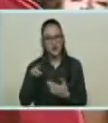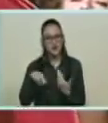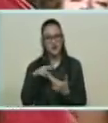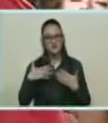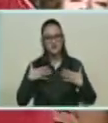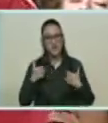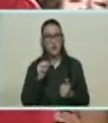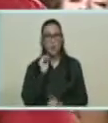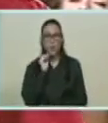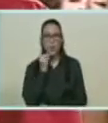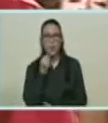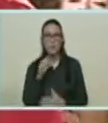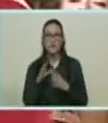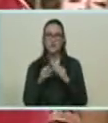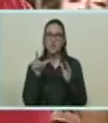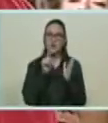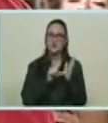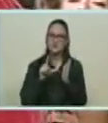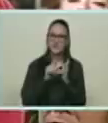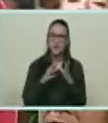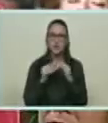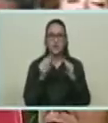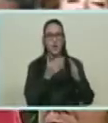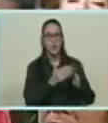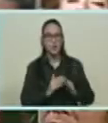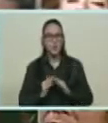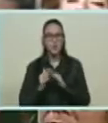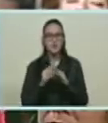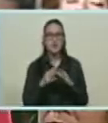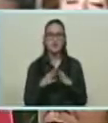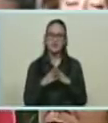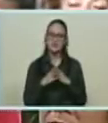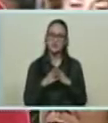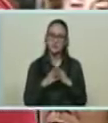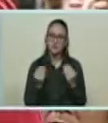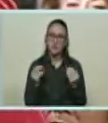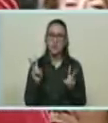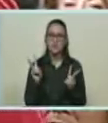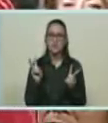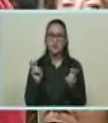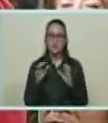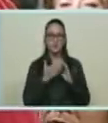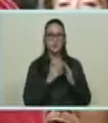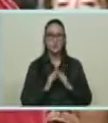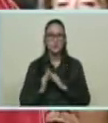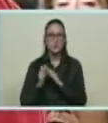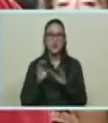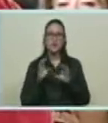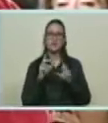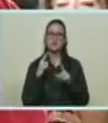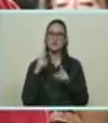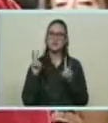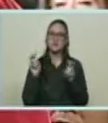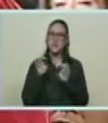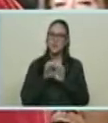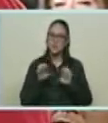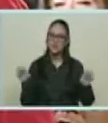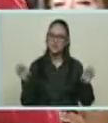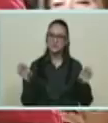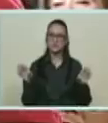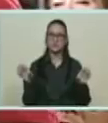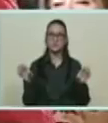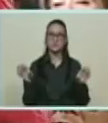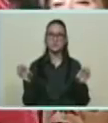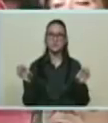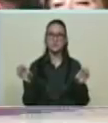Salud Joven en todos los liceos, en todas las comunidades, en las bases de misiones, los nuevos urbanismos, educación con la micromisión Simón